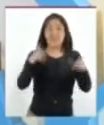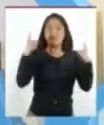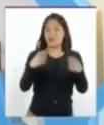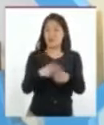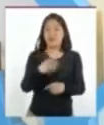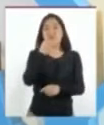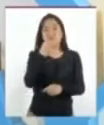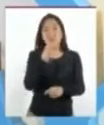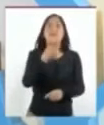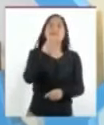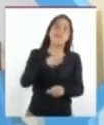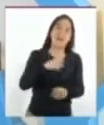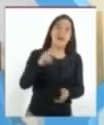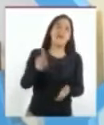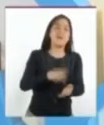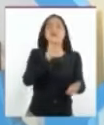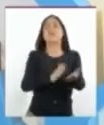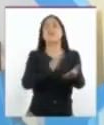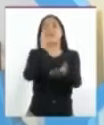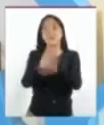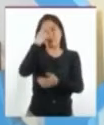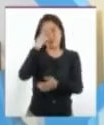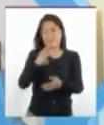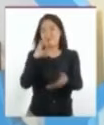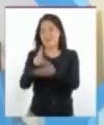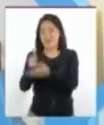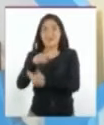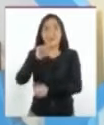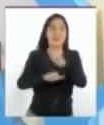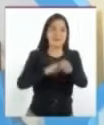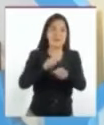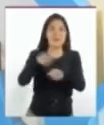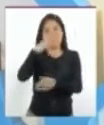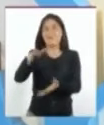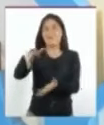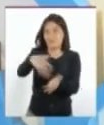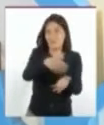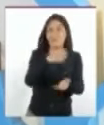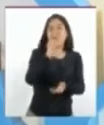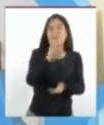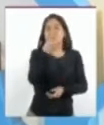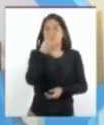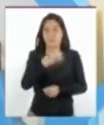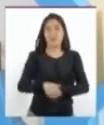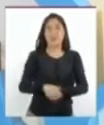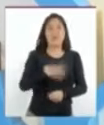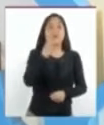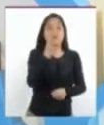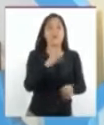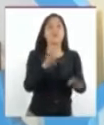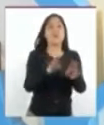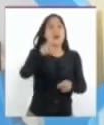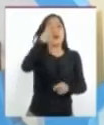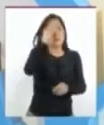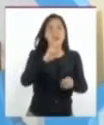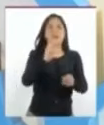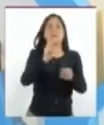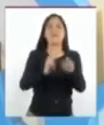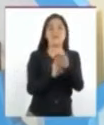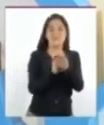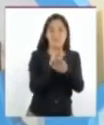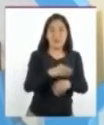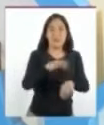tuvieran que salir a cazar y recolectar. Esto implica que aprendieron a conservar granos, plantas